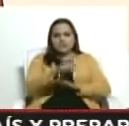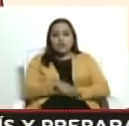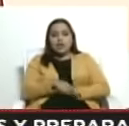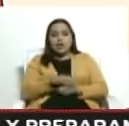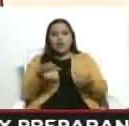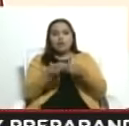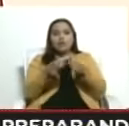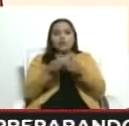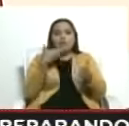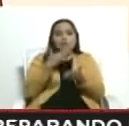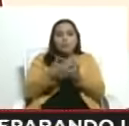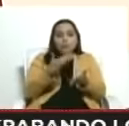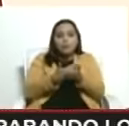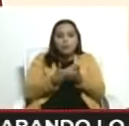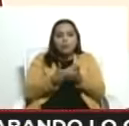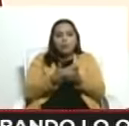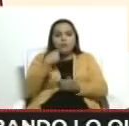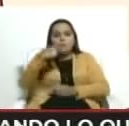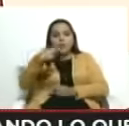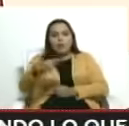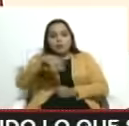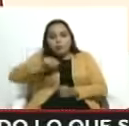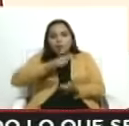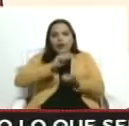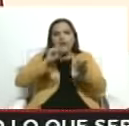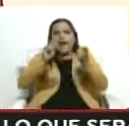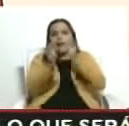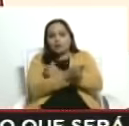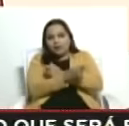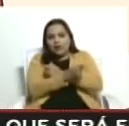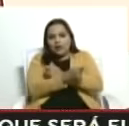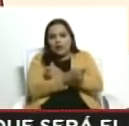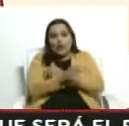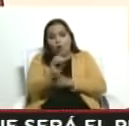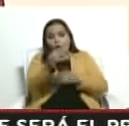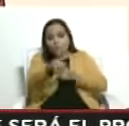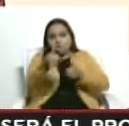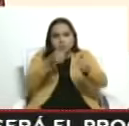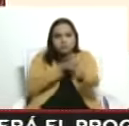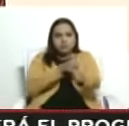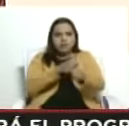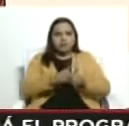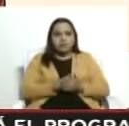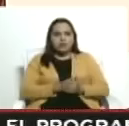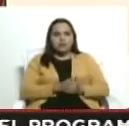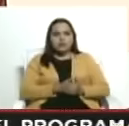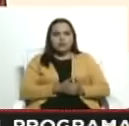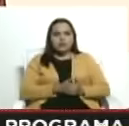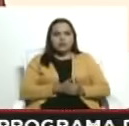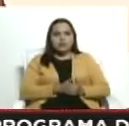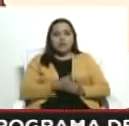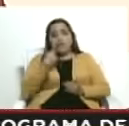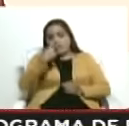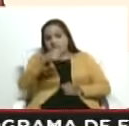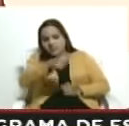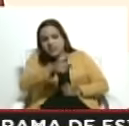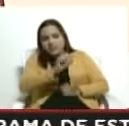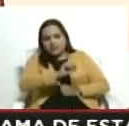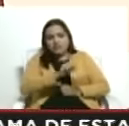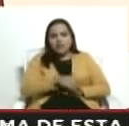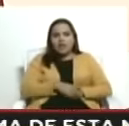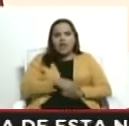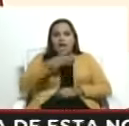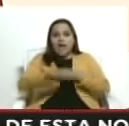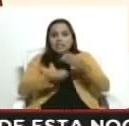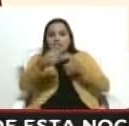podrán modificar las postulaciones que presenten y en consecuencia, de aquí es donde se agarran ellos,